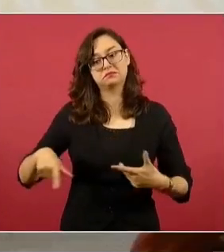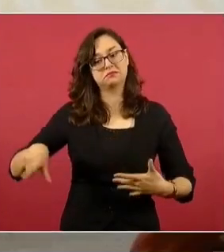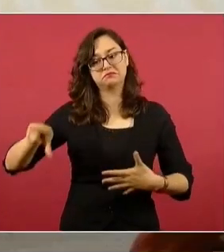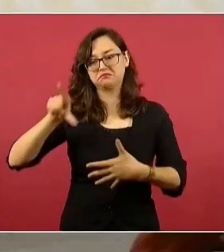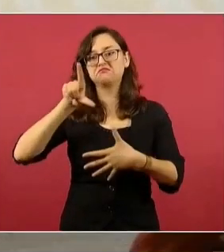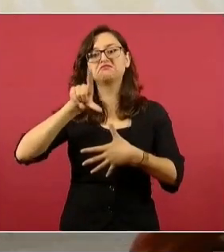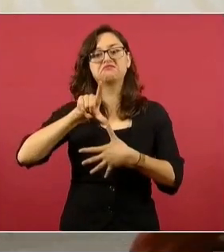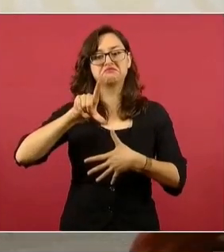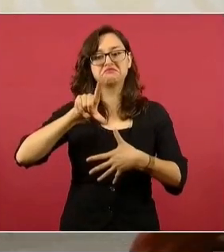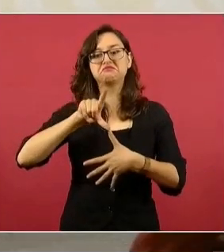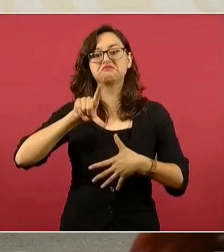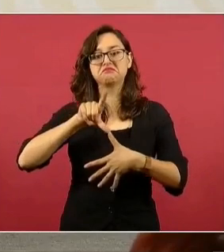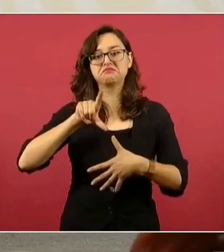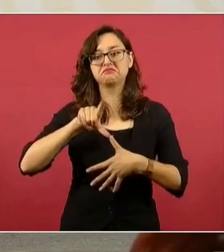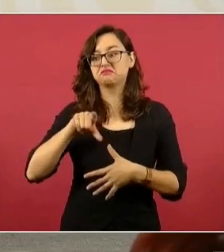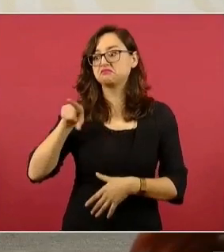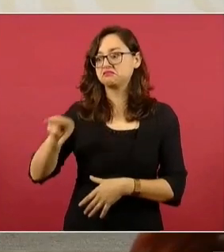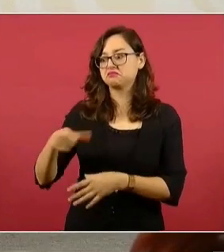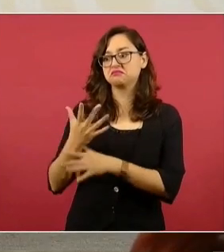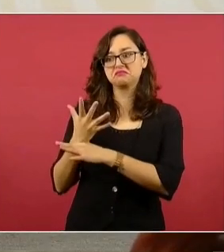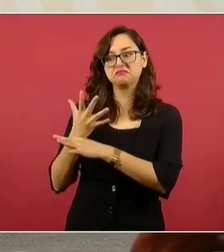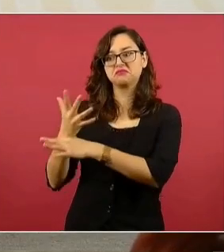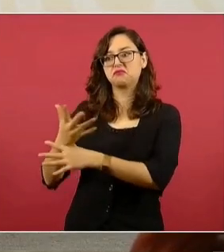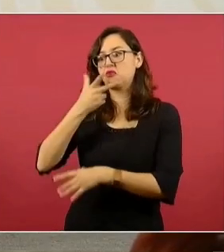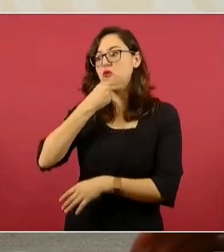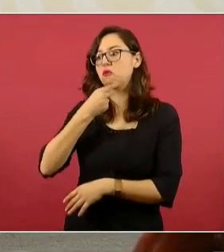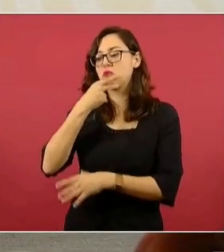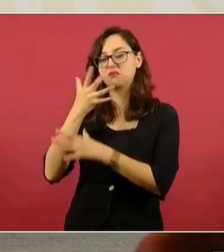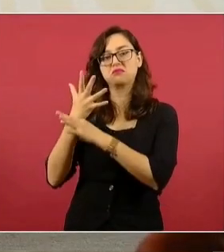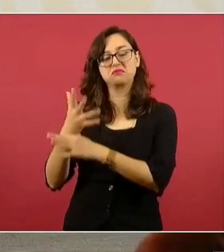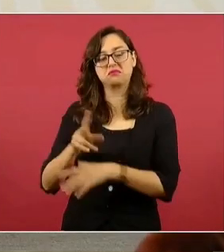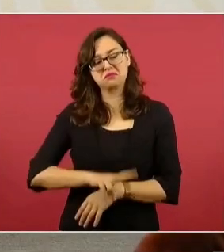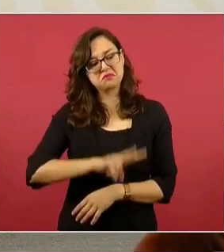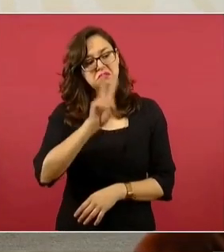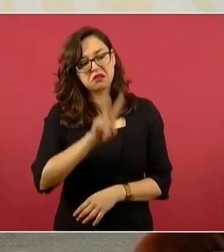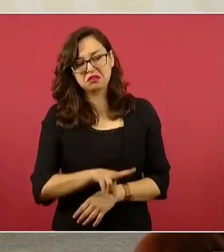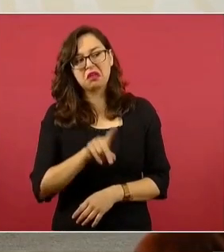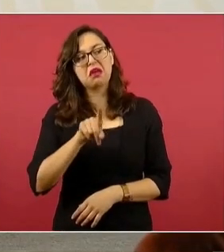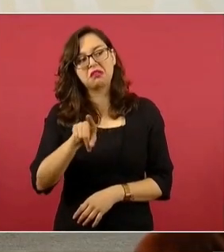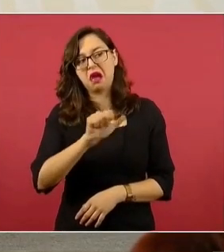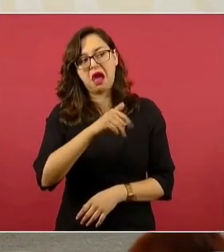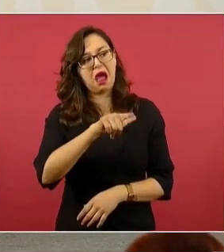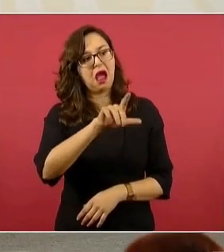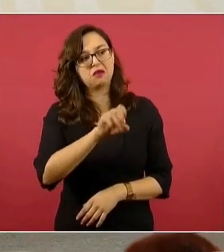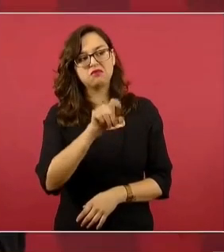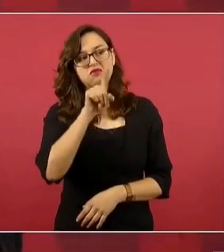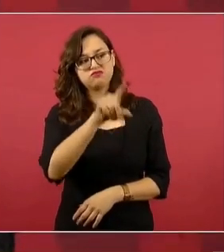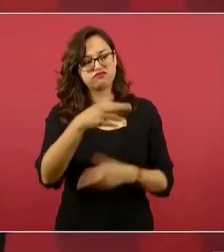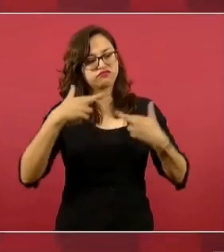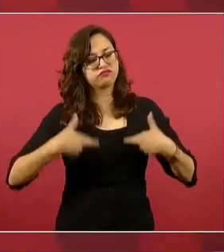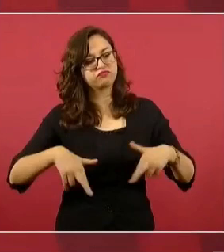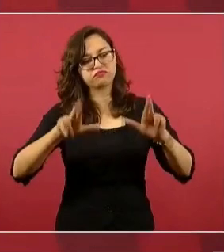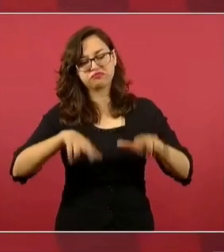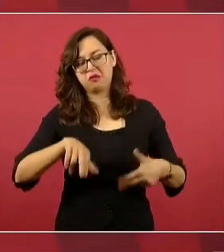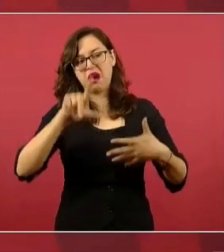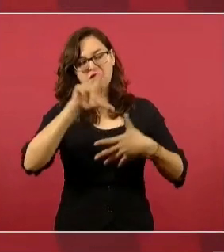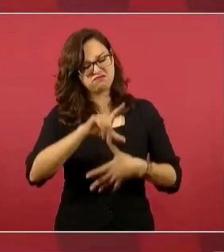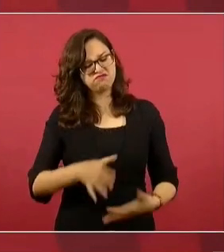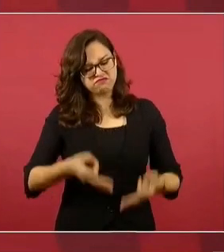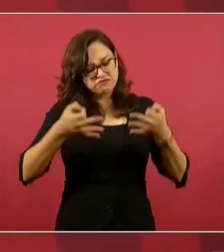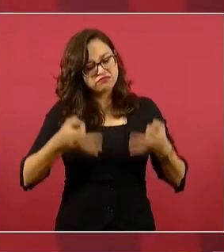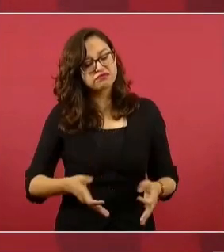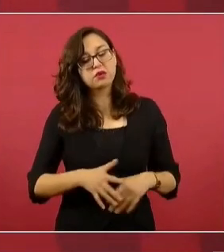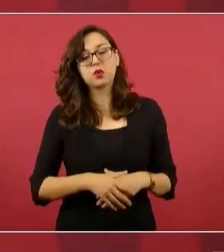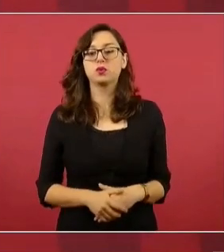es un verdadero líder de toda América Latina. ¿Qué piensa de estas declaraciones de ambos personajes? Pues que les agradezco mucho a